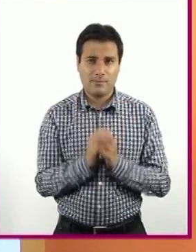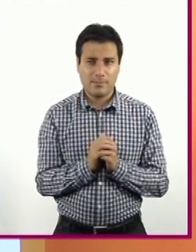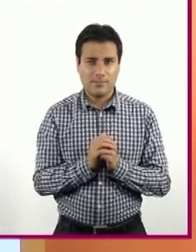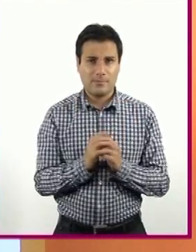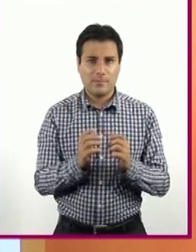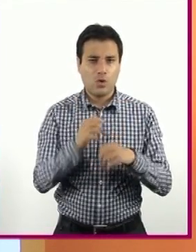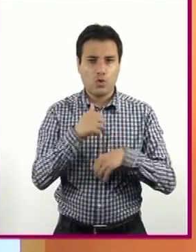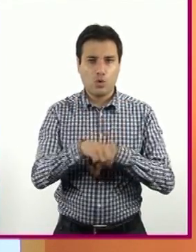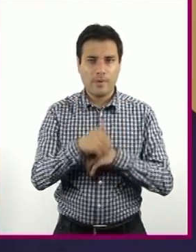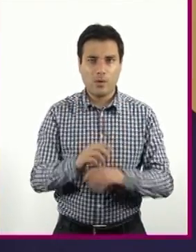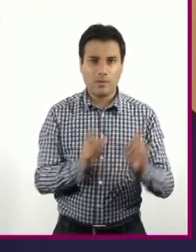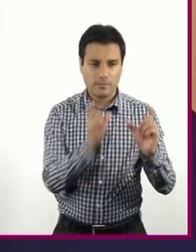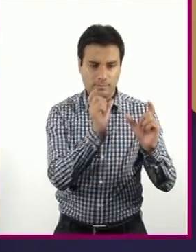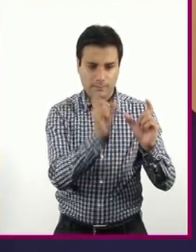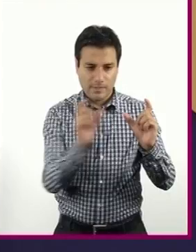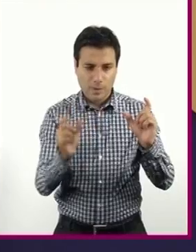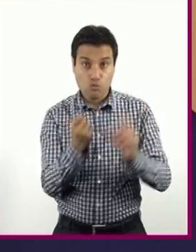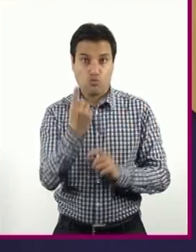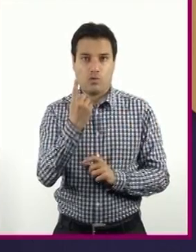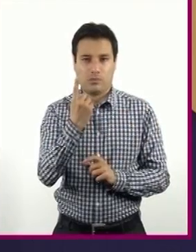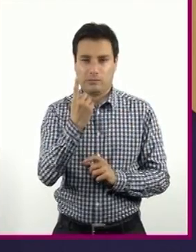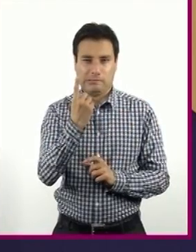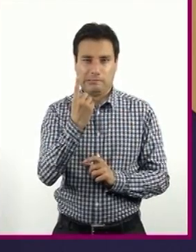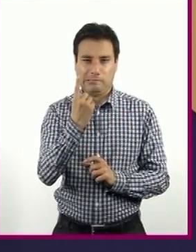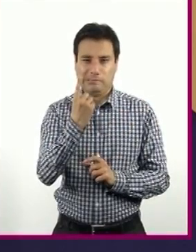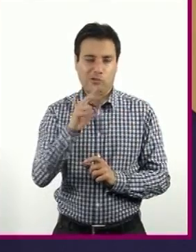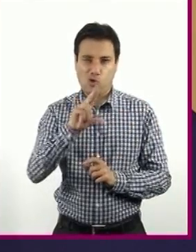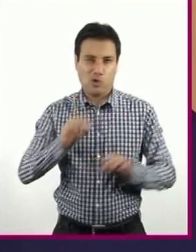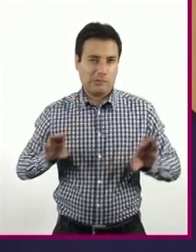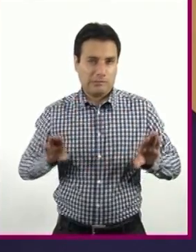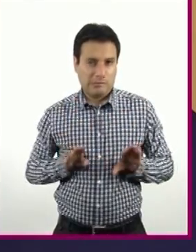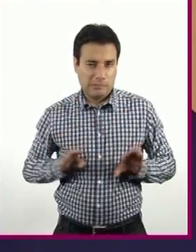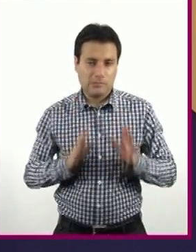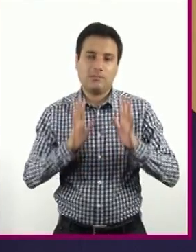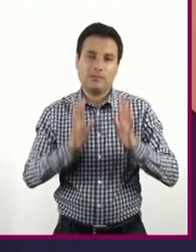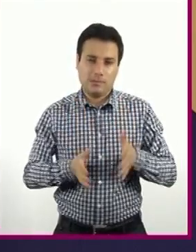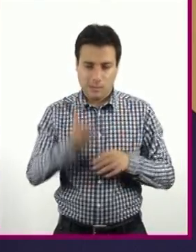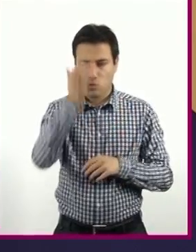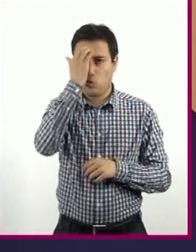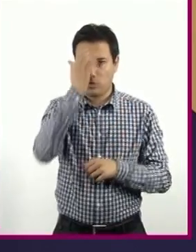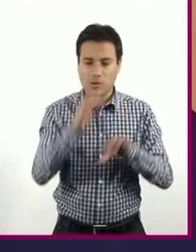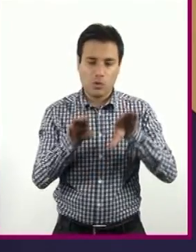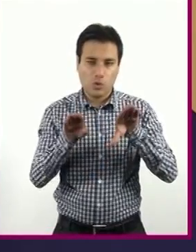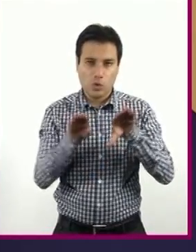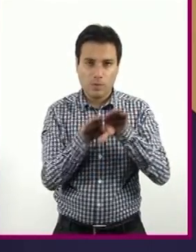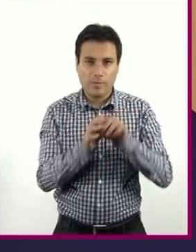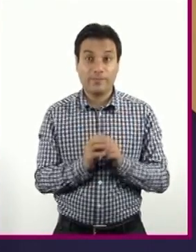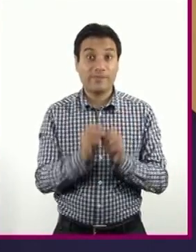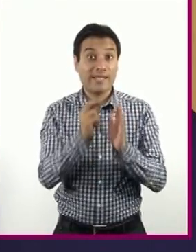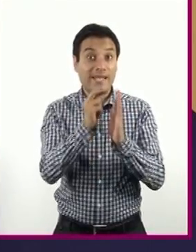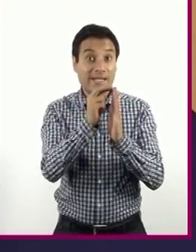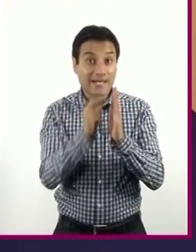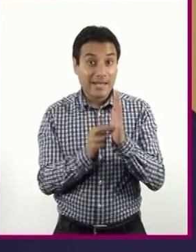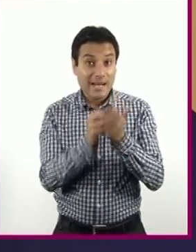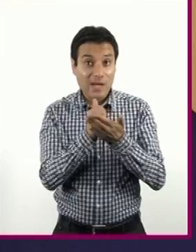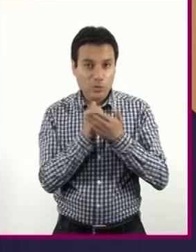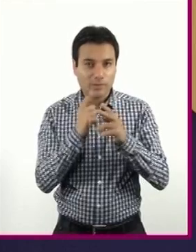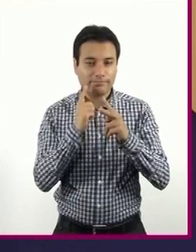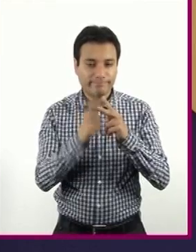término no pertenece a una sucesión y, dada una regla, cómo encontrar los primeros términos de una